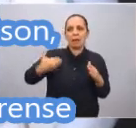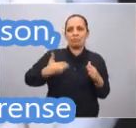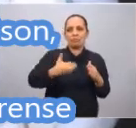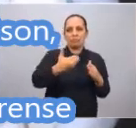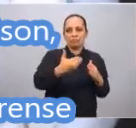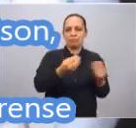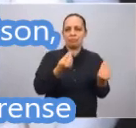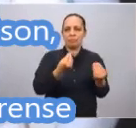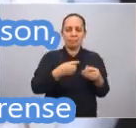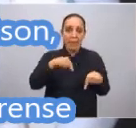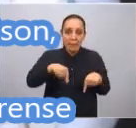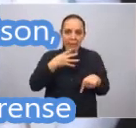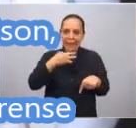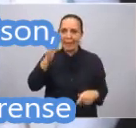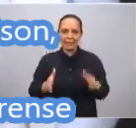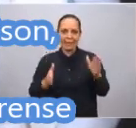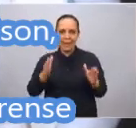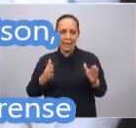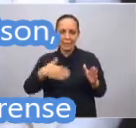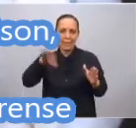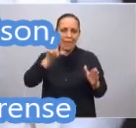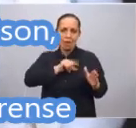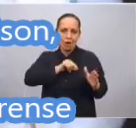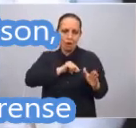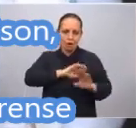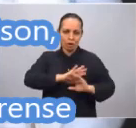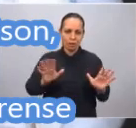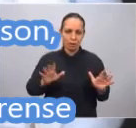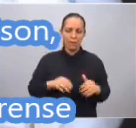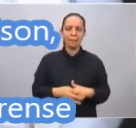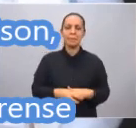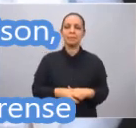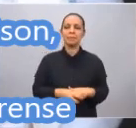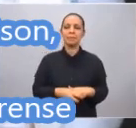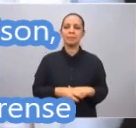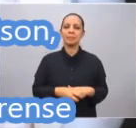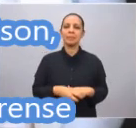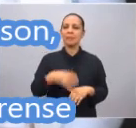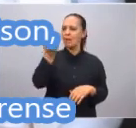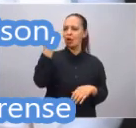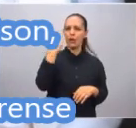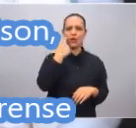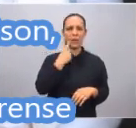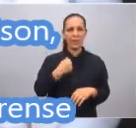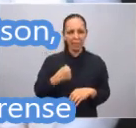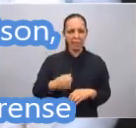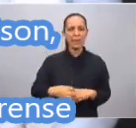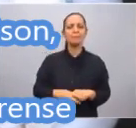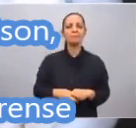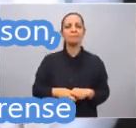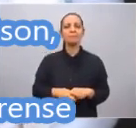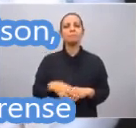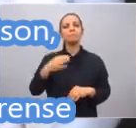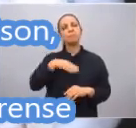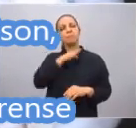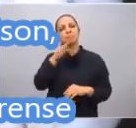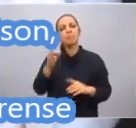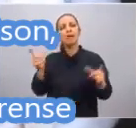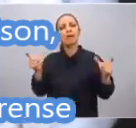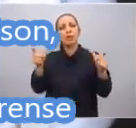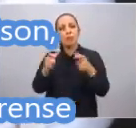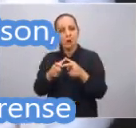la más dolorosa de las consecuencias. El otro día estuvimos